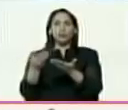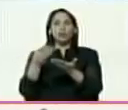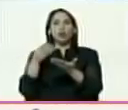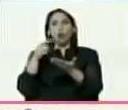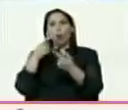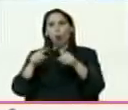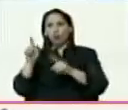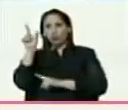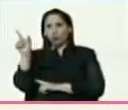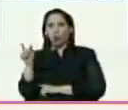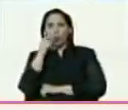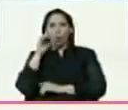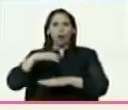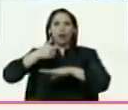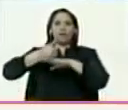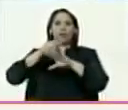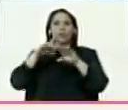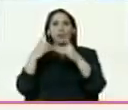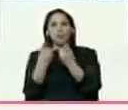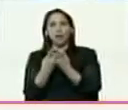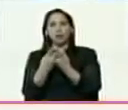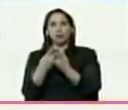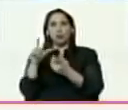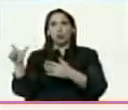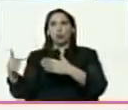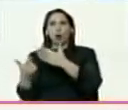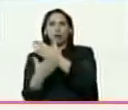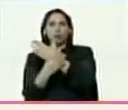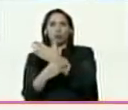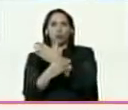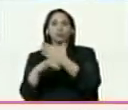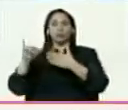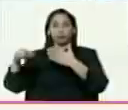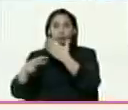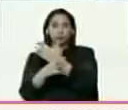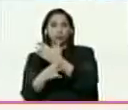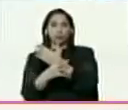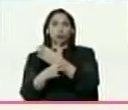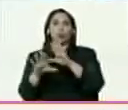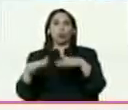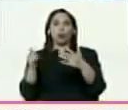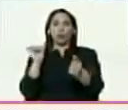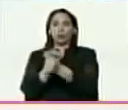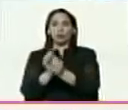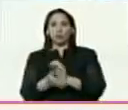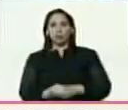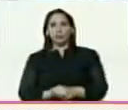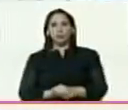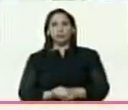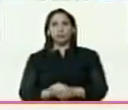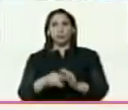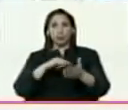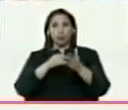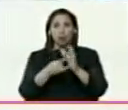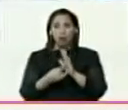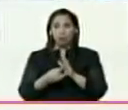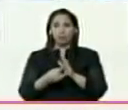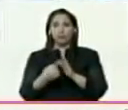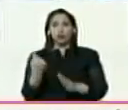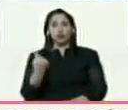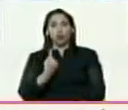jefe de despacho adecuado tras su detención es decir que no solamente